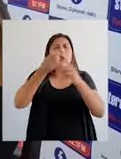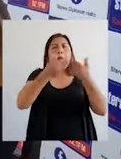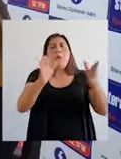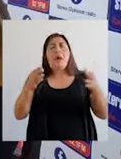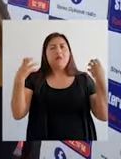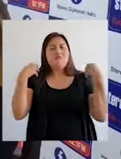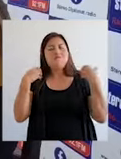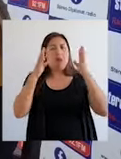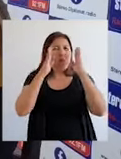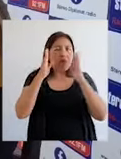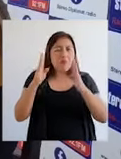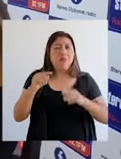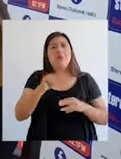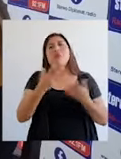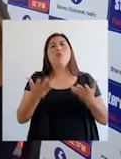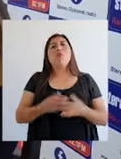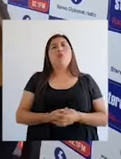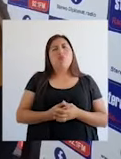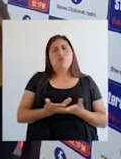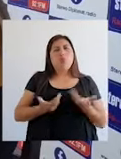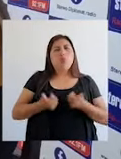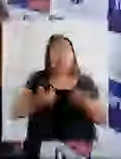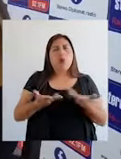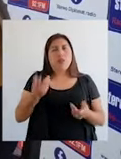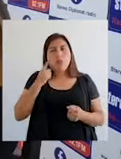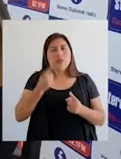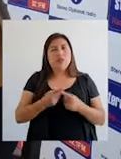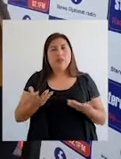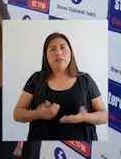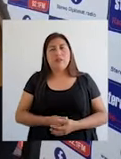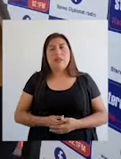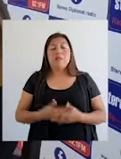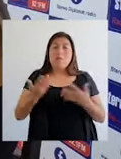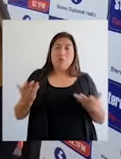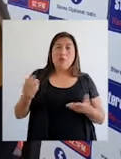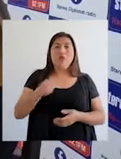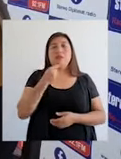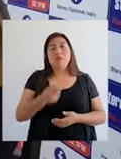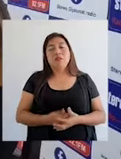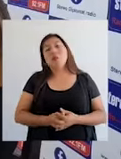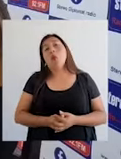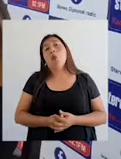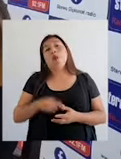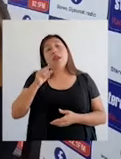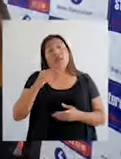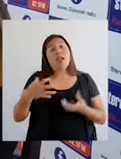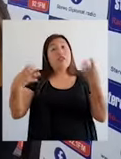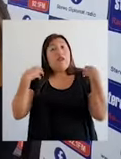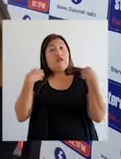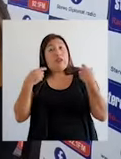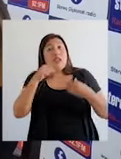de esta oficina que ya empieza a funcionar en el Porvenir, por ejemplo? La ventaja de tener un registro